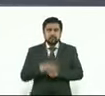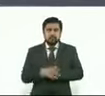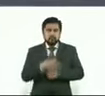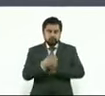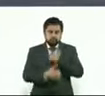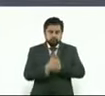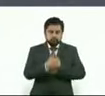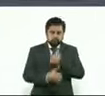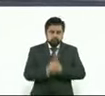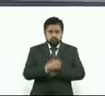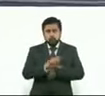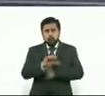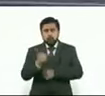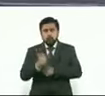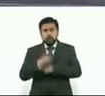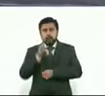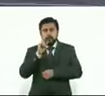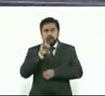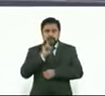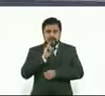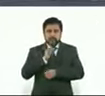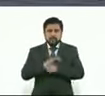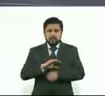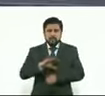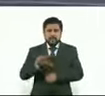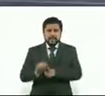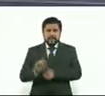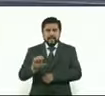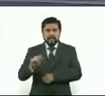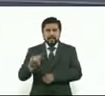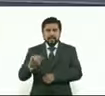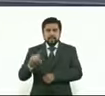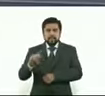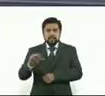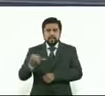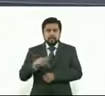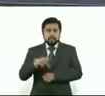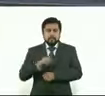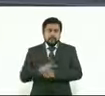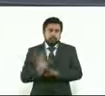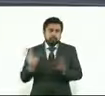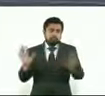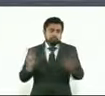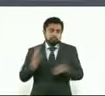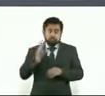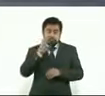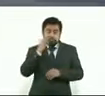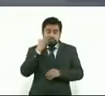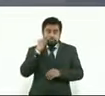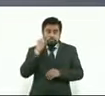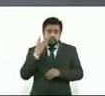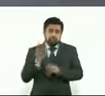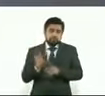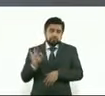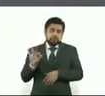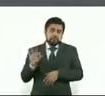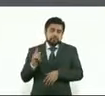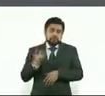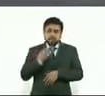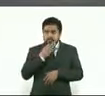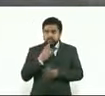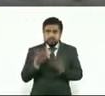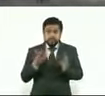Cherwarge de Etiopía por el segundo lugar. La dejamos de observar pues prácticamente los últimos 45 minutos,